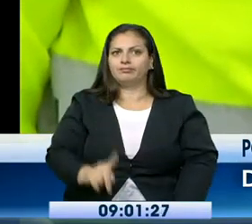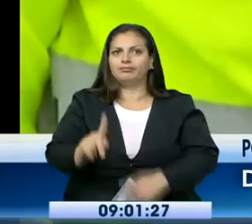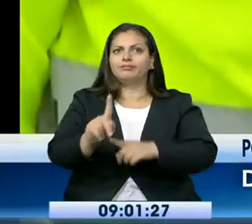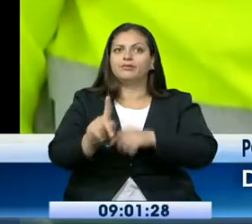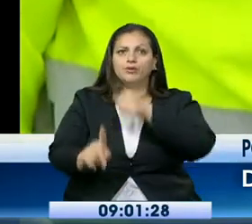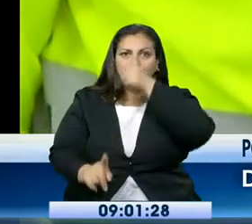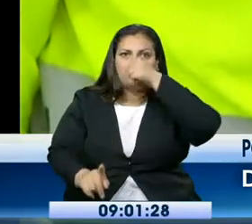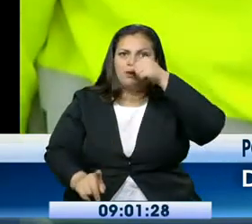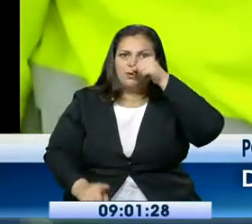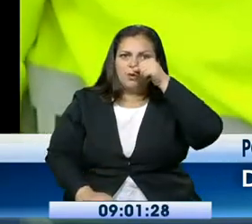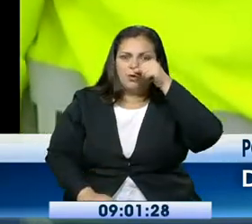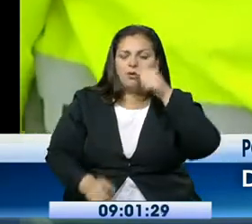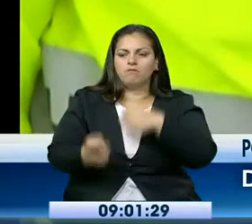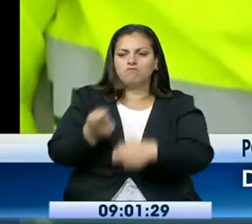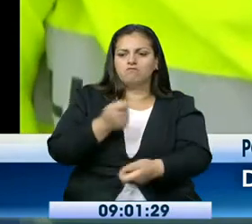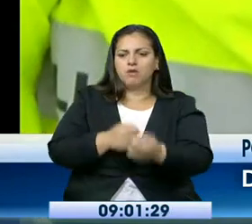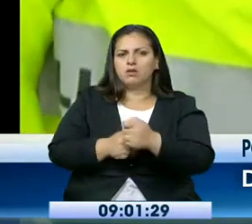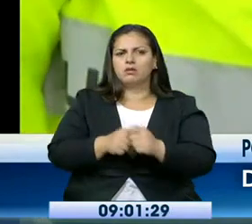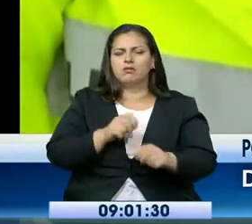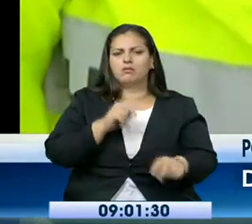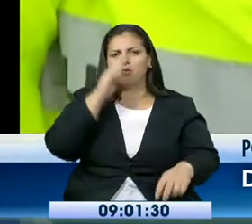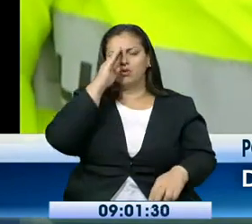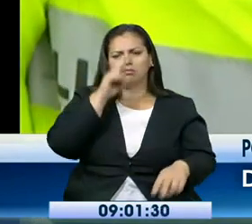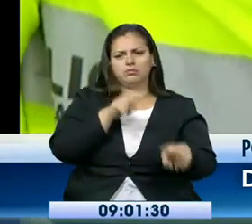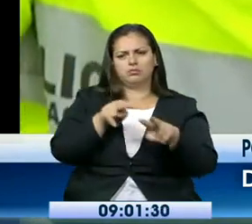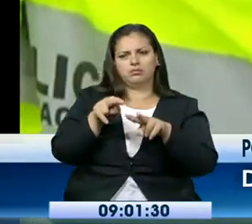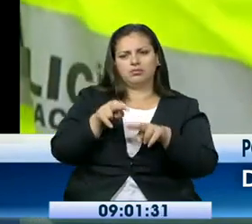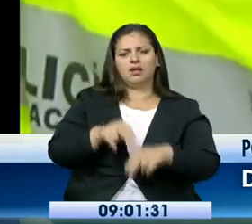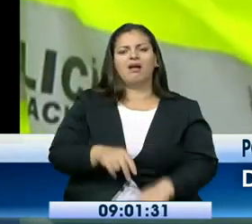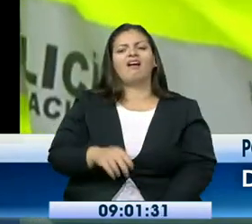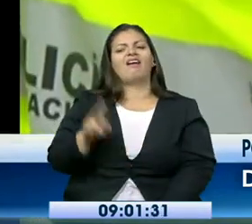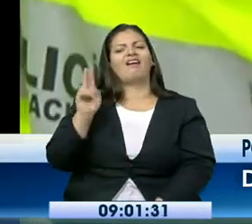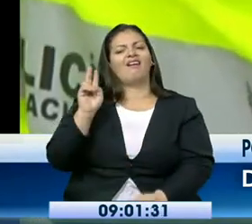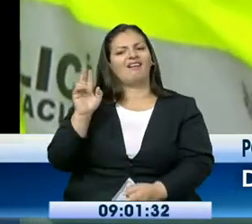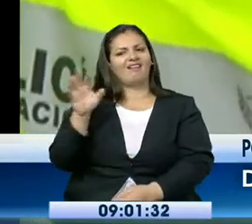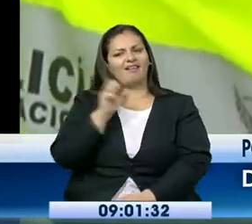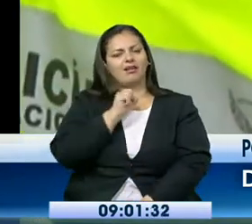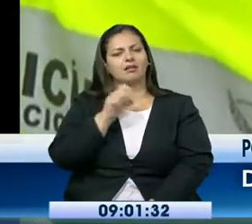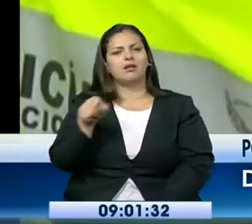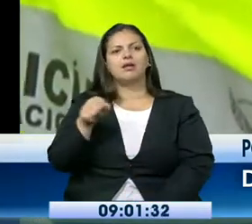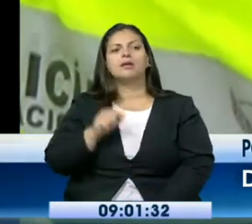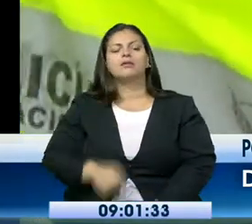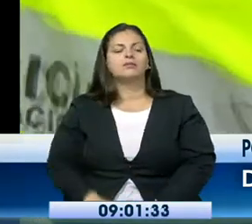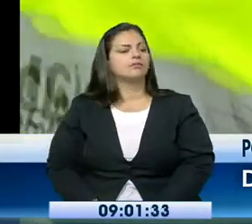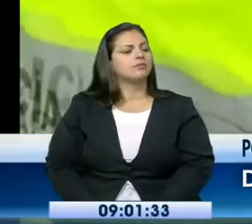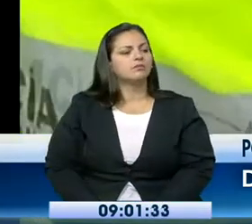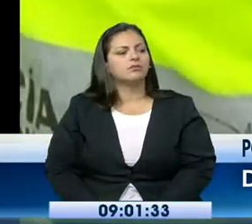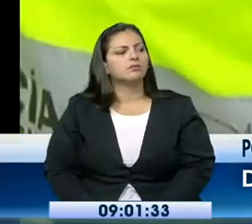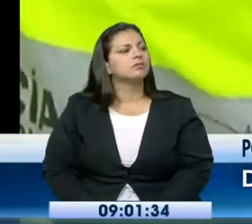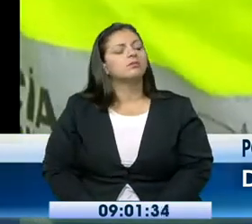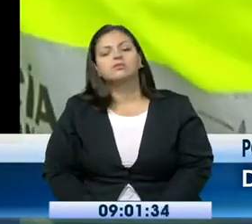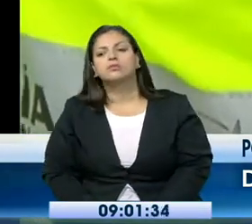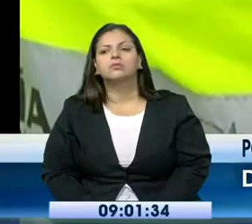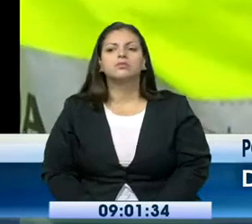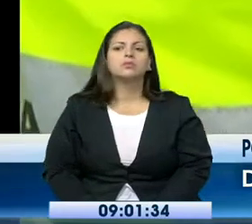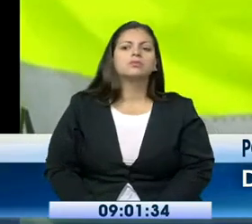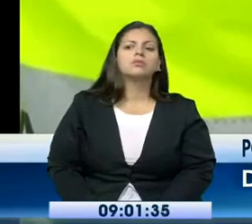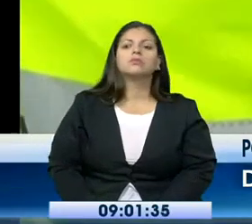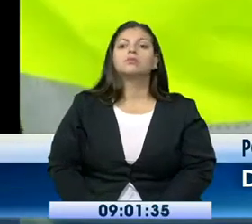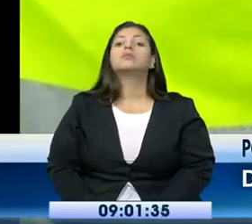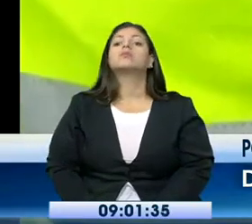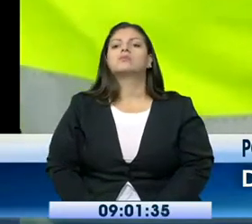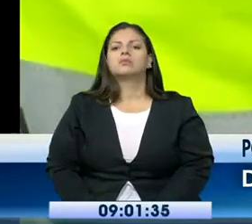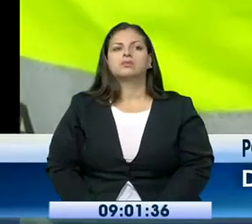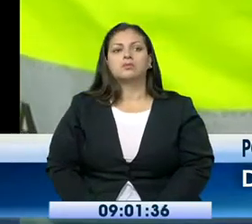estaba en una forma inusual realizando el conocido cruce de manos con diferentes ciudadanos. Aparentemente, presumiblemente se